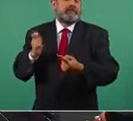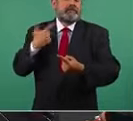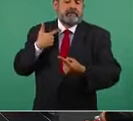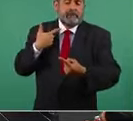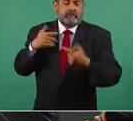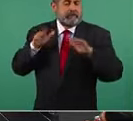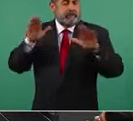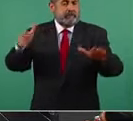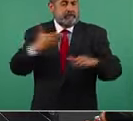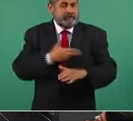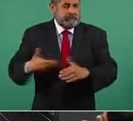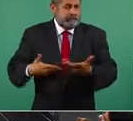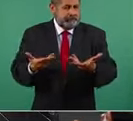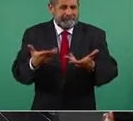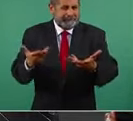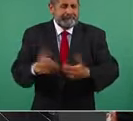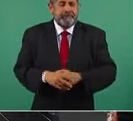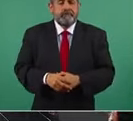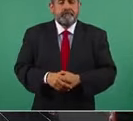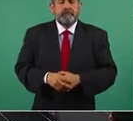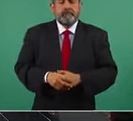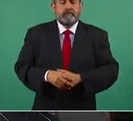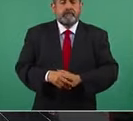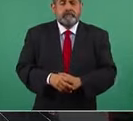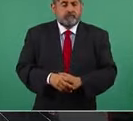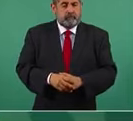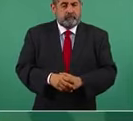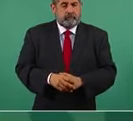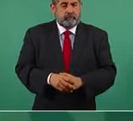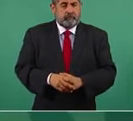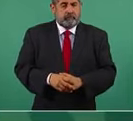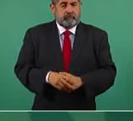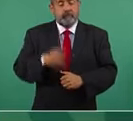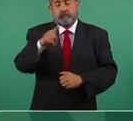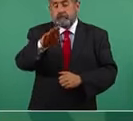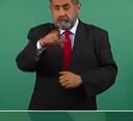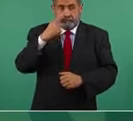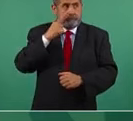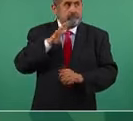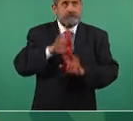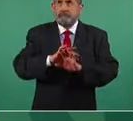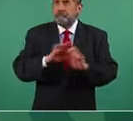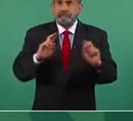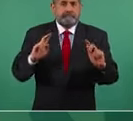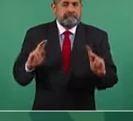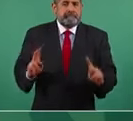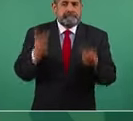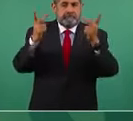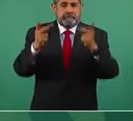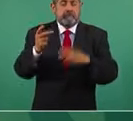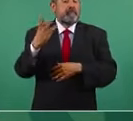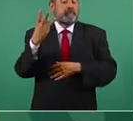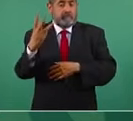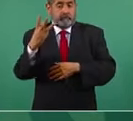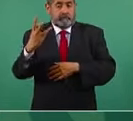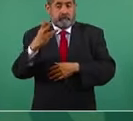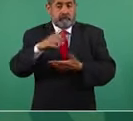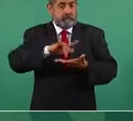favor? Pues se vendieron tres aviones